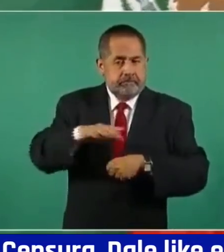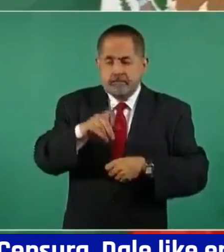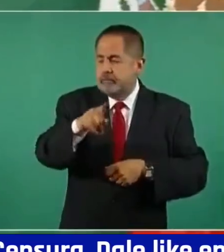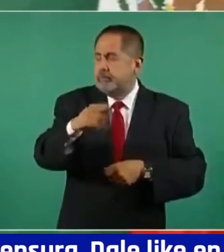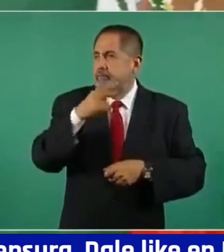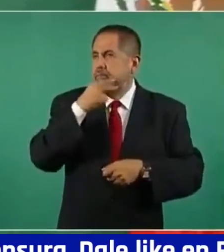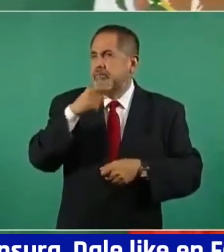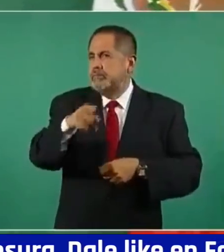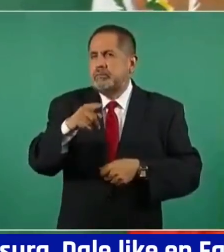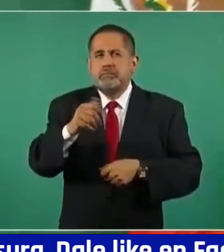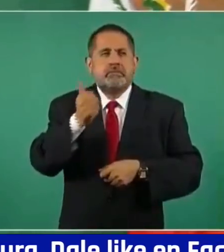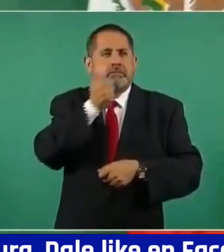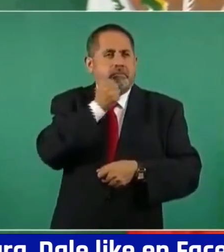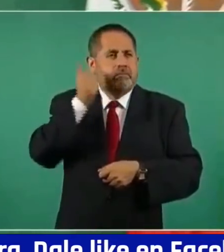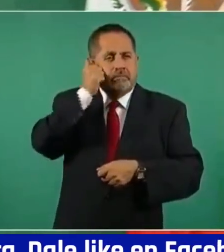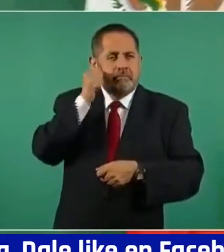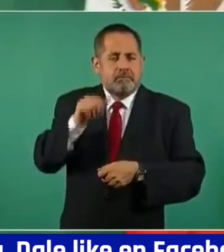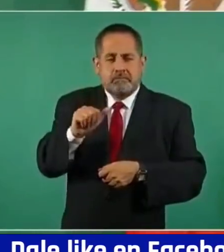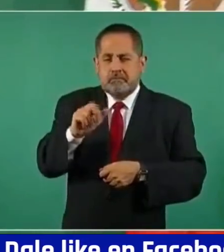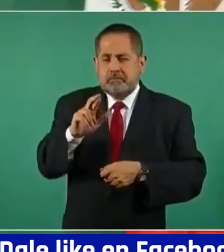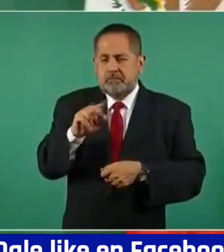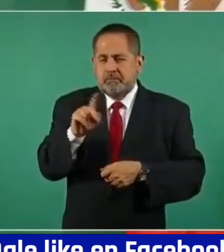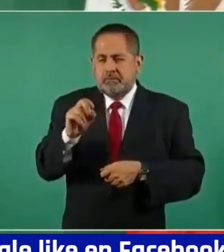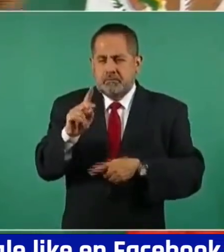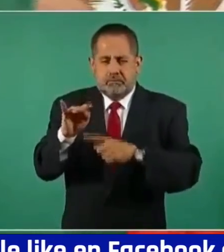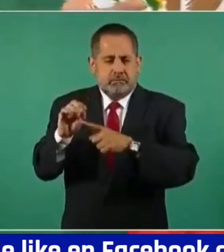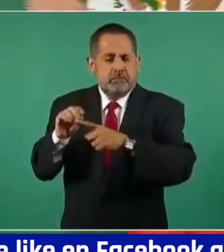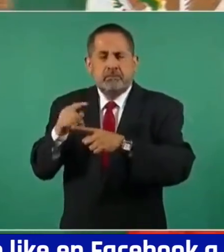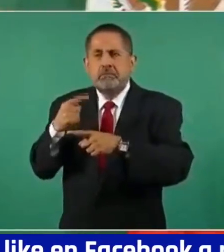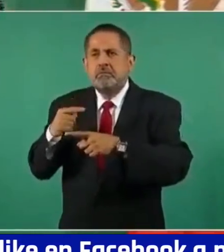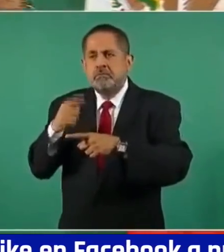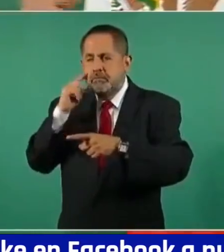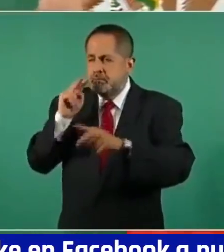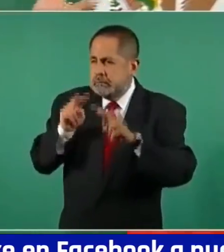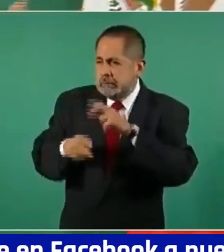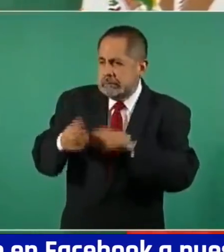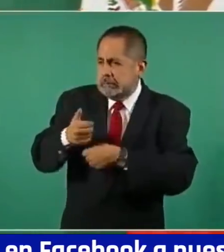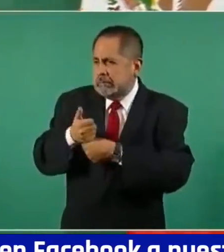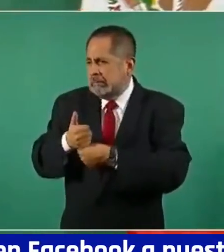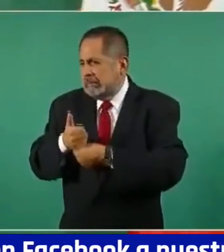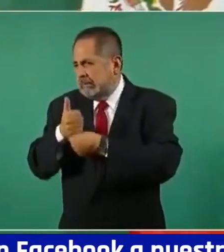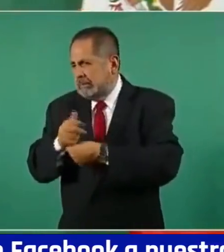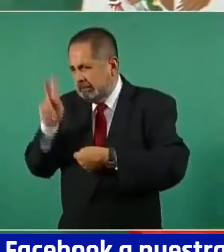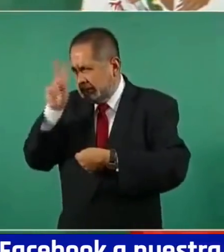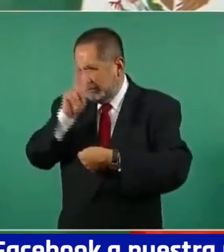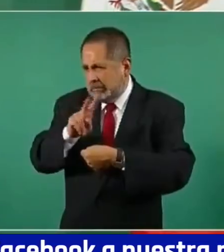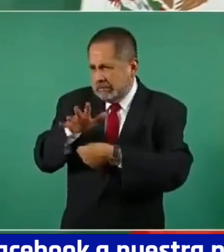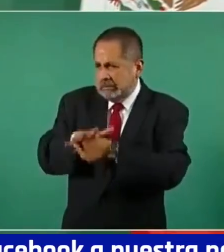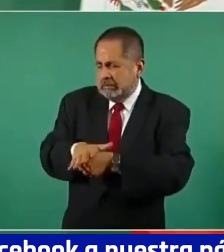Este arzobispo, al ver esta realidad de opresión,